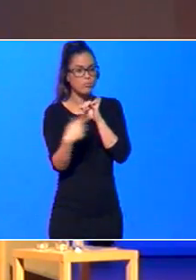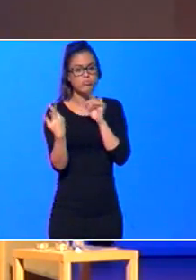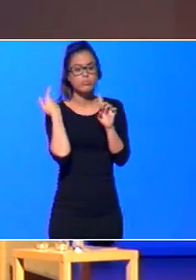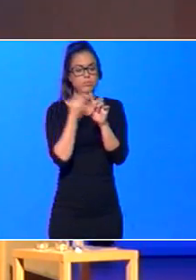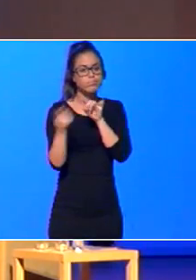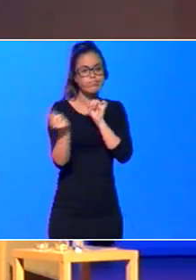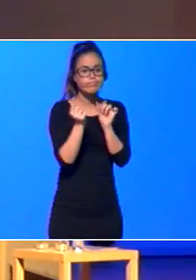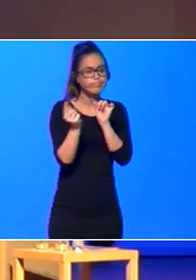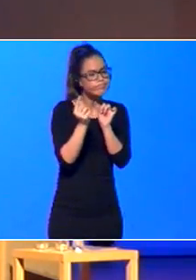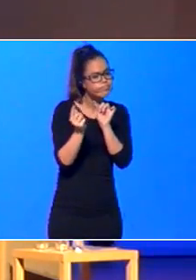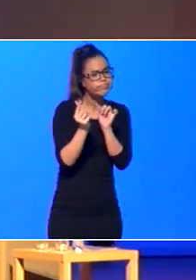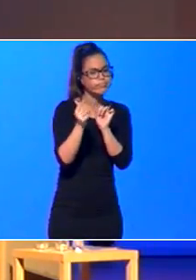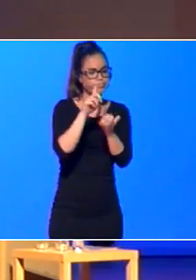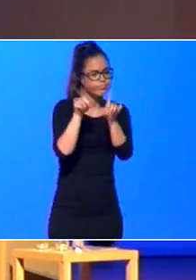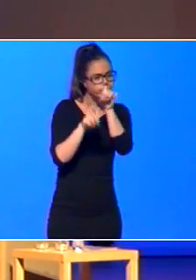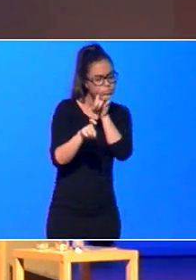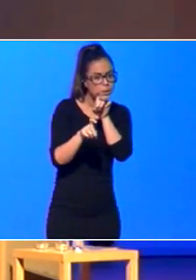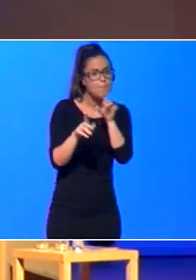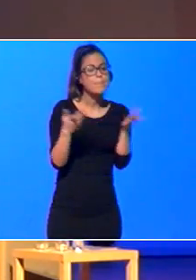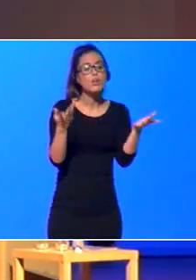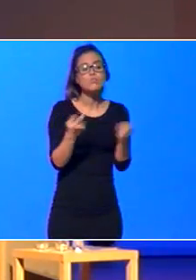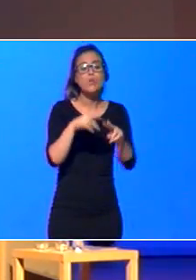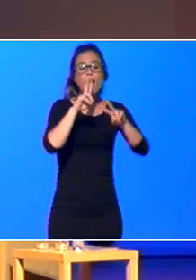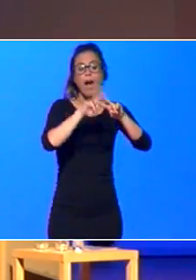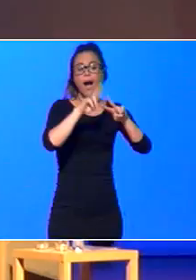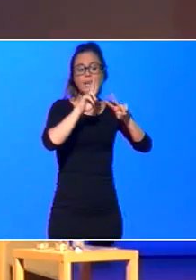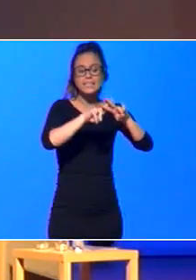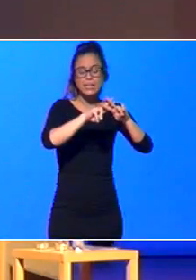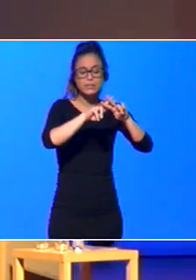Eta horretarako, erabili behar dugun hashtaga da